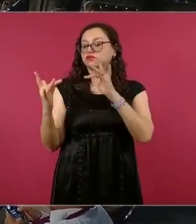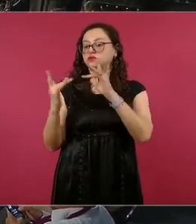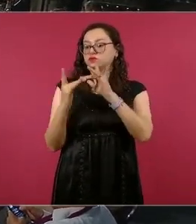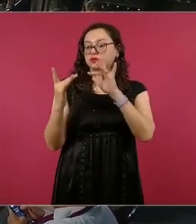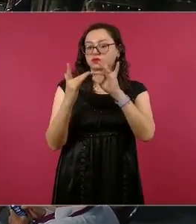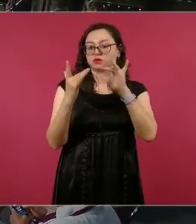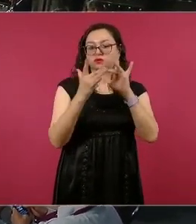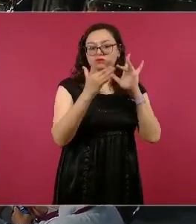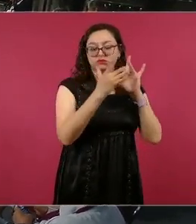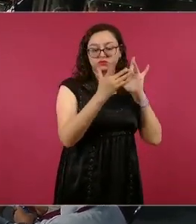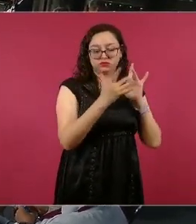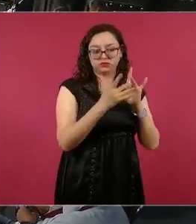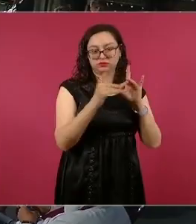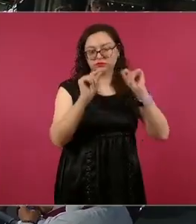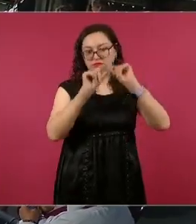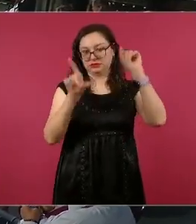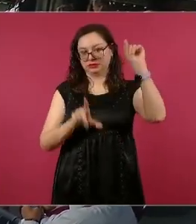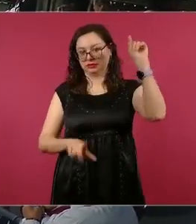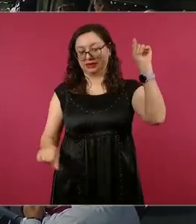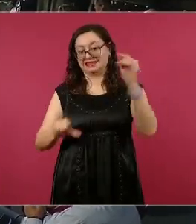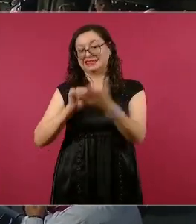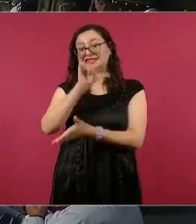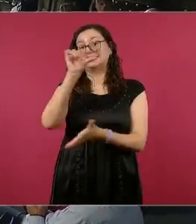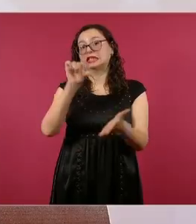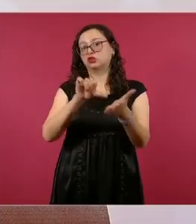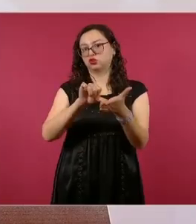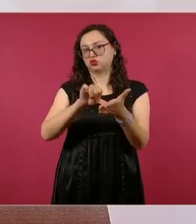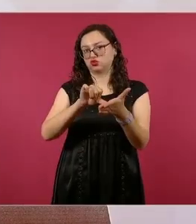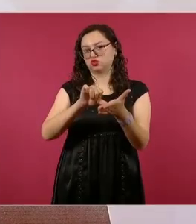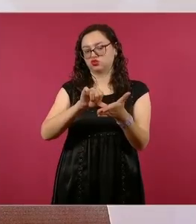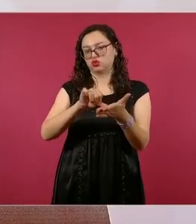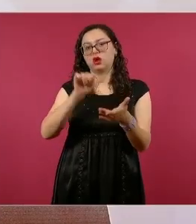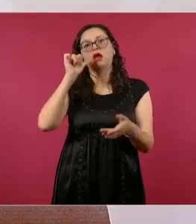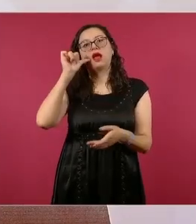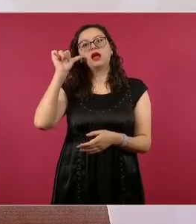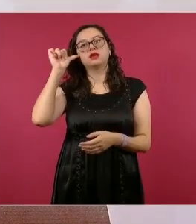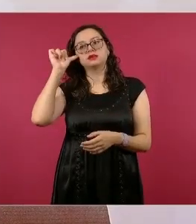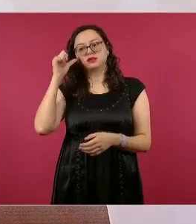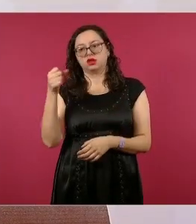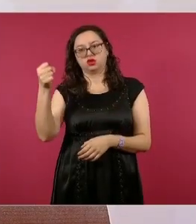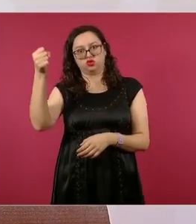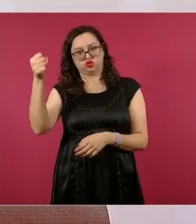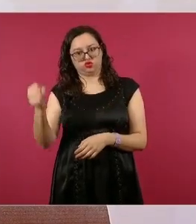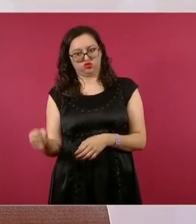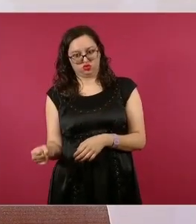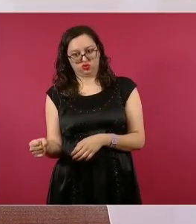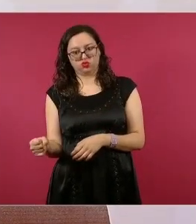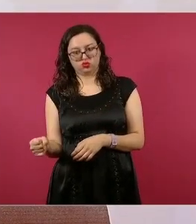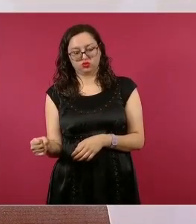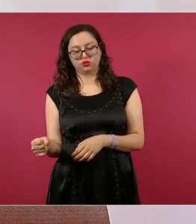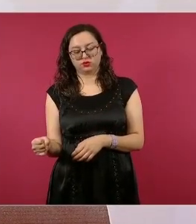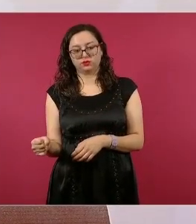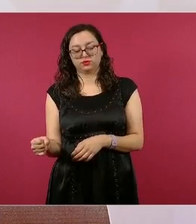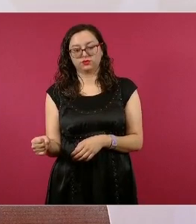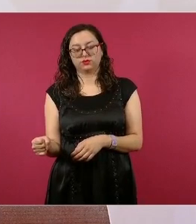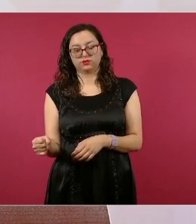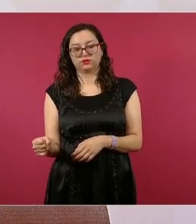estados del centro del país. Ayer nos comunicamos por este